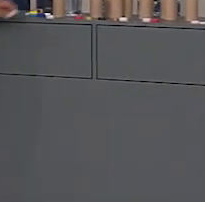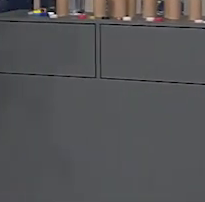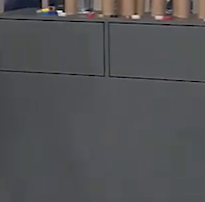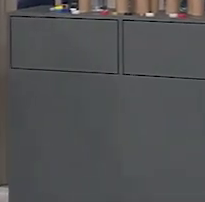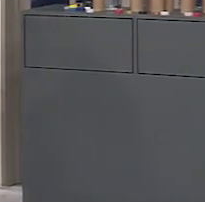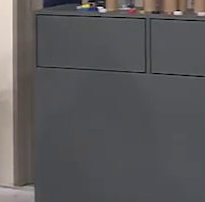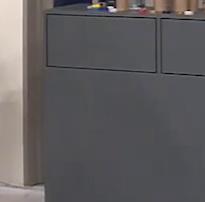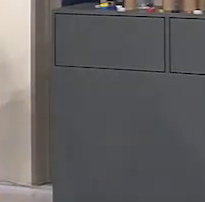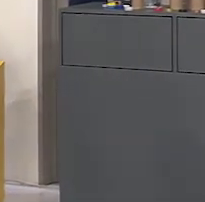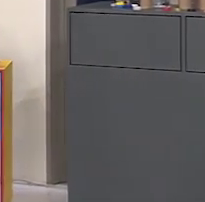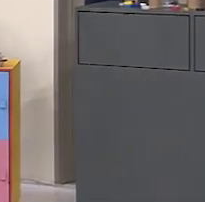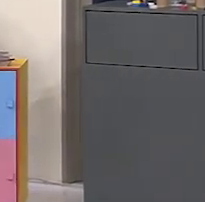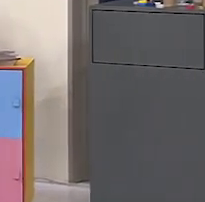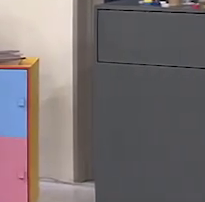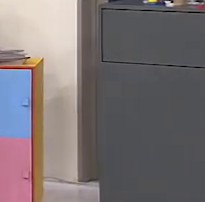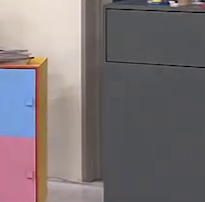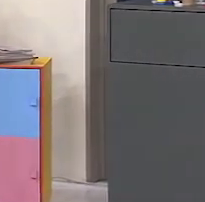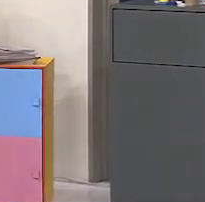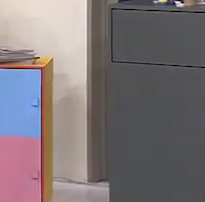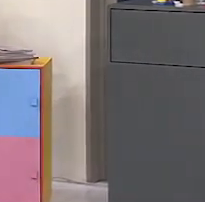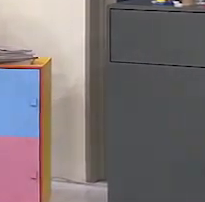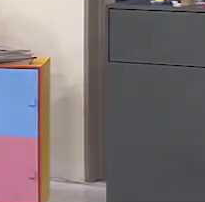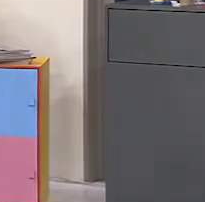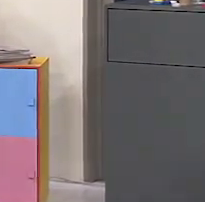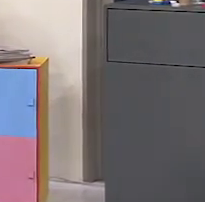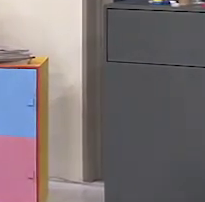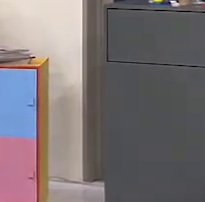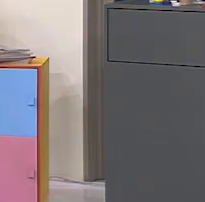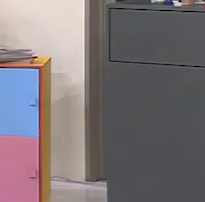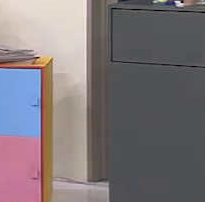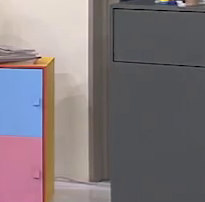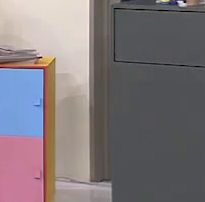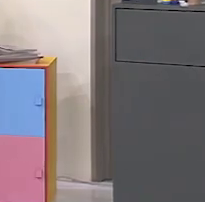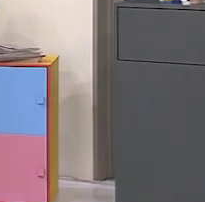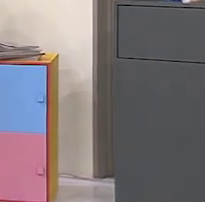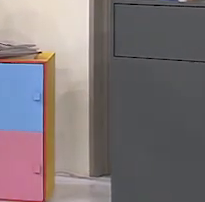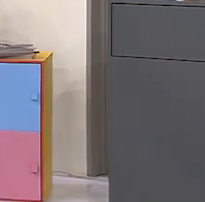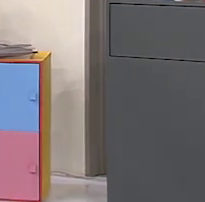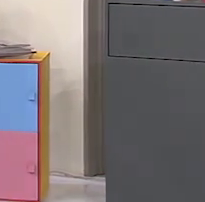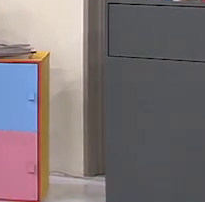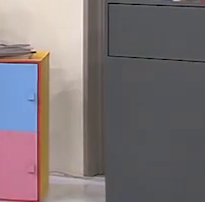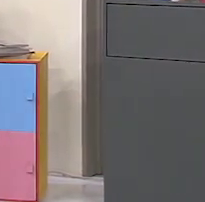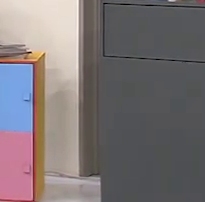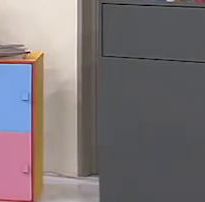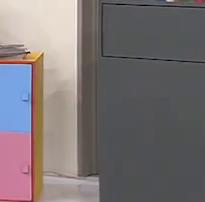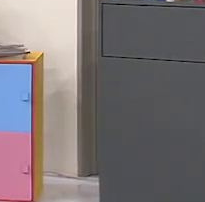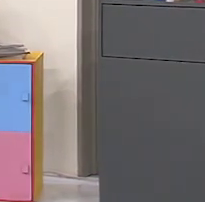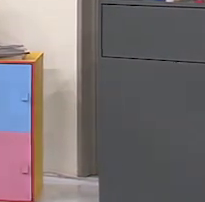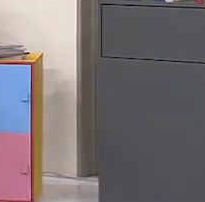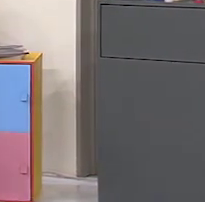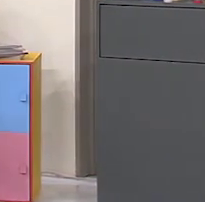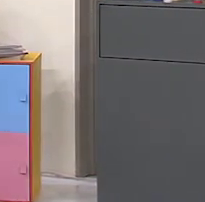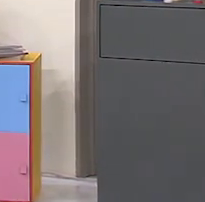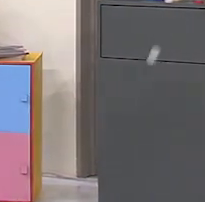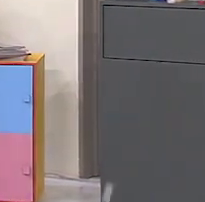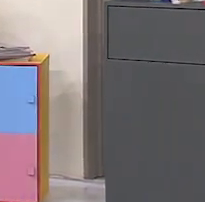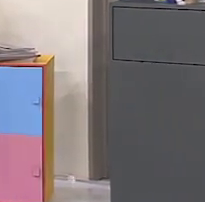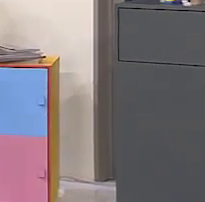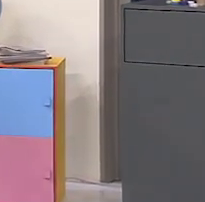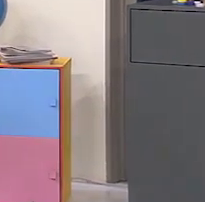7, 6, 5, 4, venga, Aníbal, 3, allá en casita,